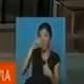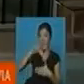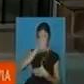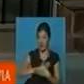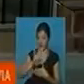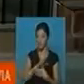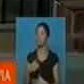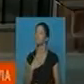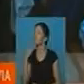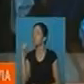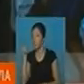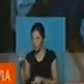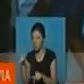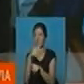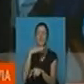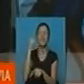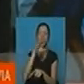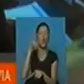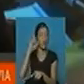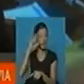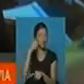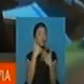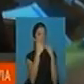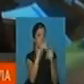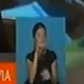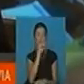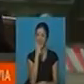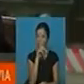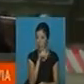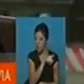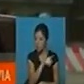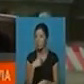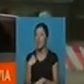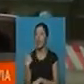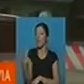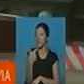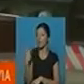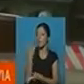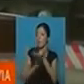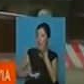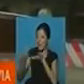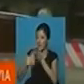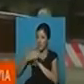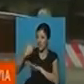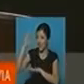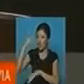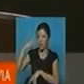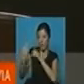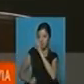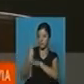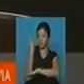caso de Raúl, pero nosotros compartimos coberturas, digamos, hemos compartido lo que fue el surgimiento de la figura de Evo